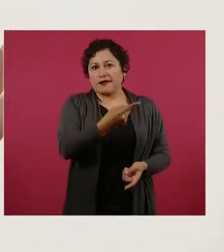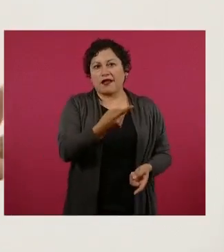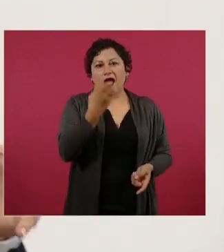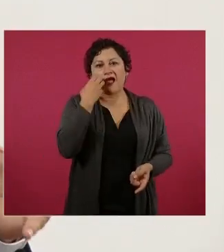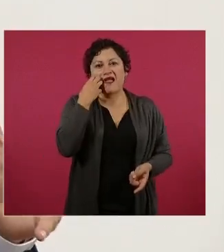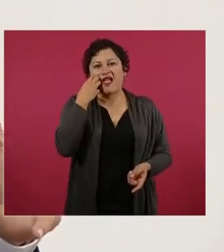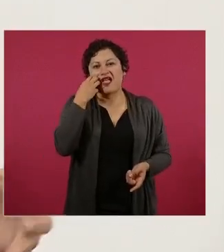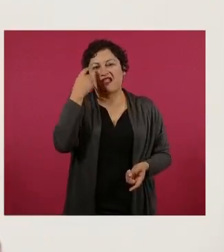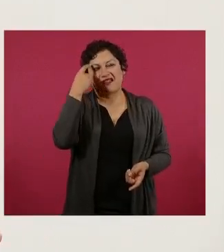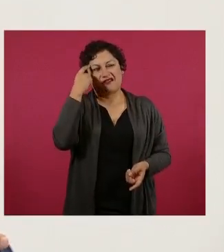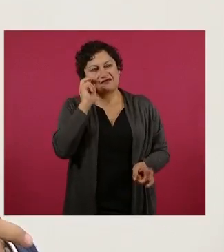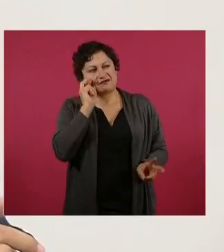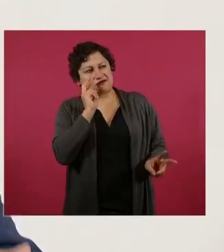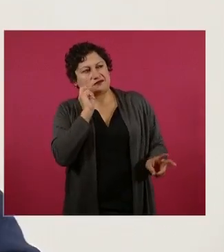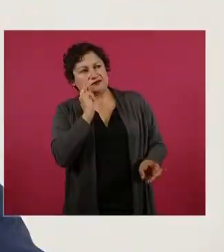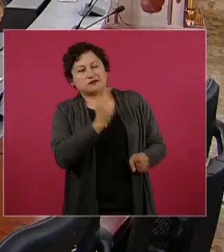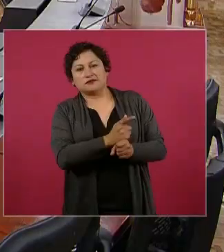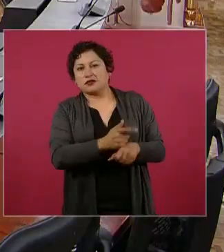los veo muy enojados,